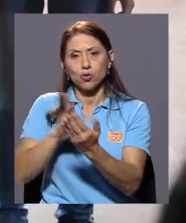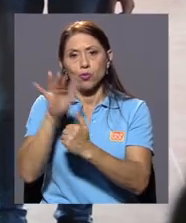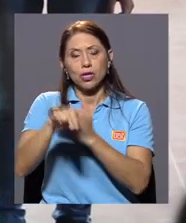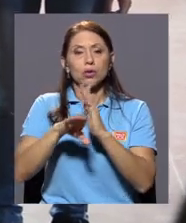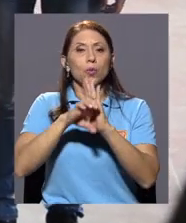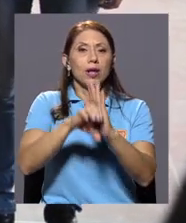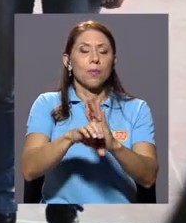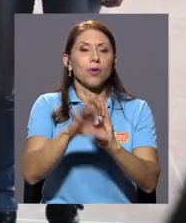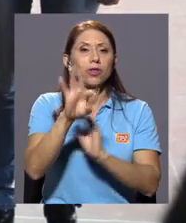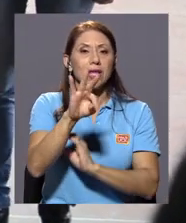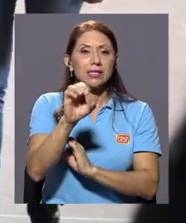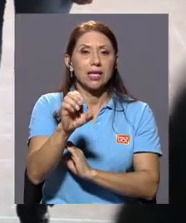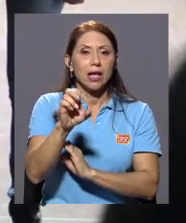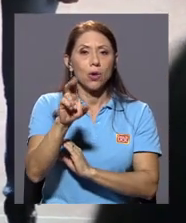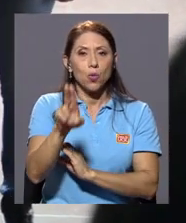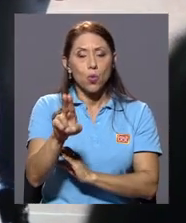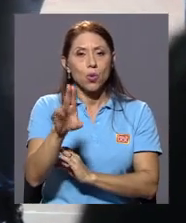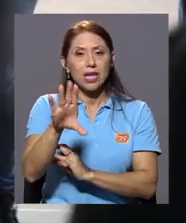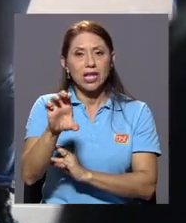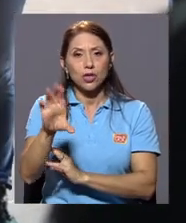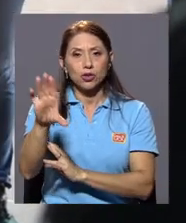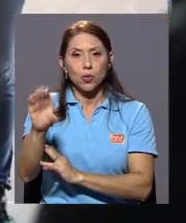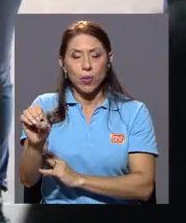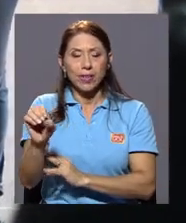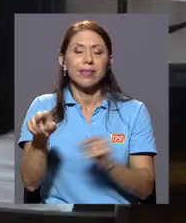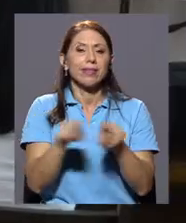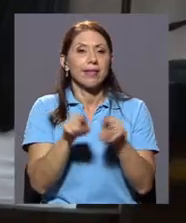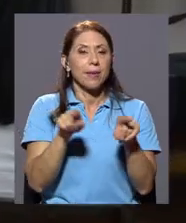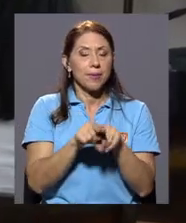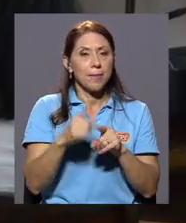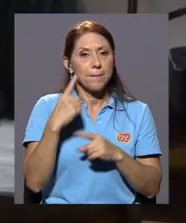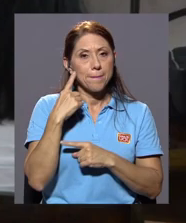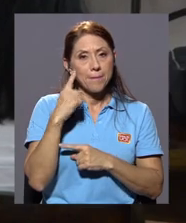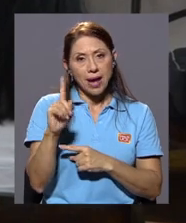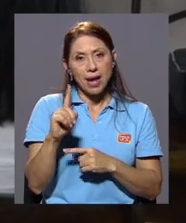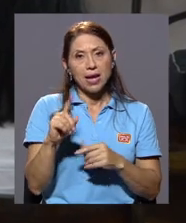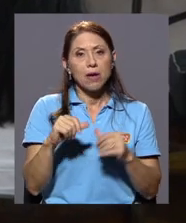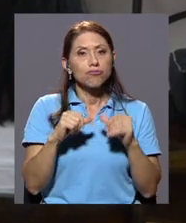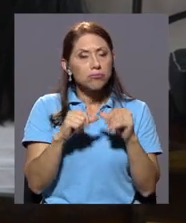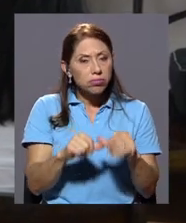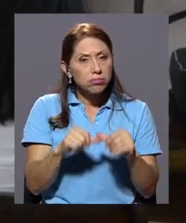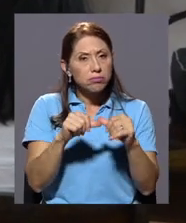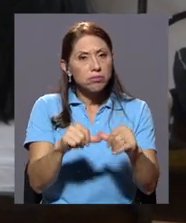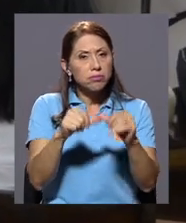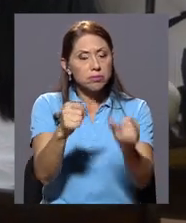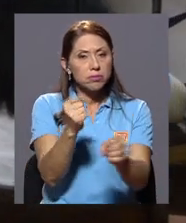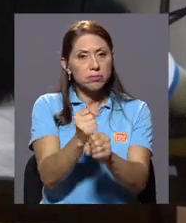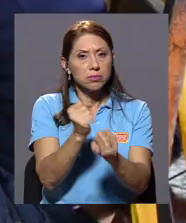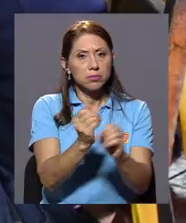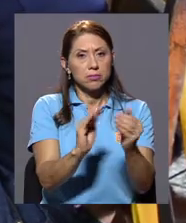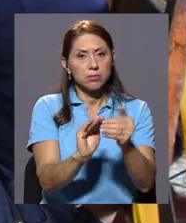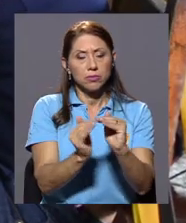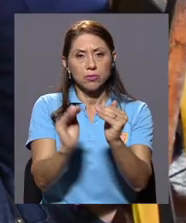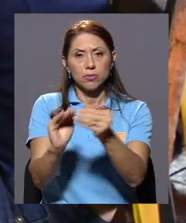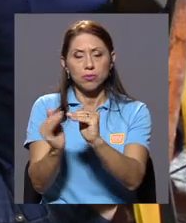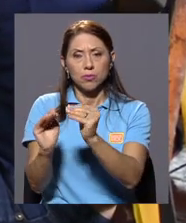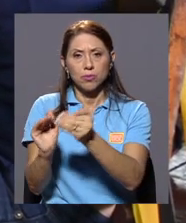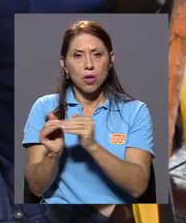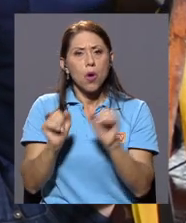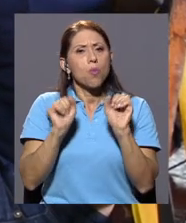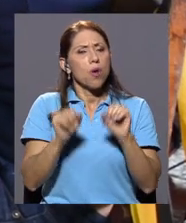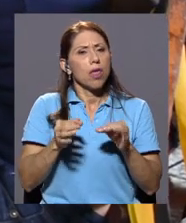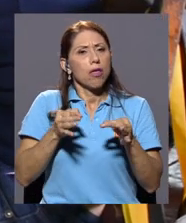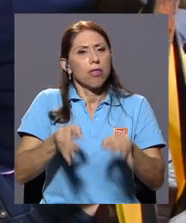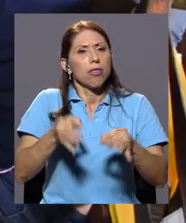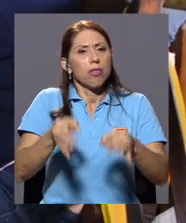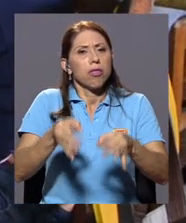TCU 550, para llevar un continuo también en las comunidades y que de alguna manera se pueda prolongar